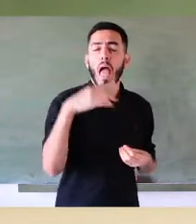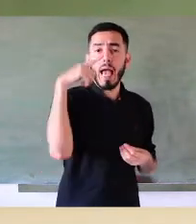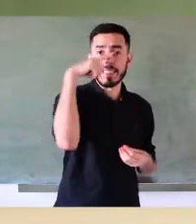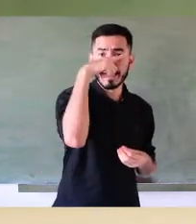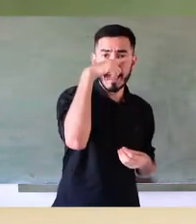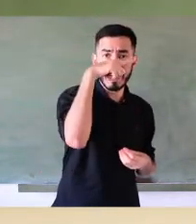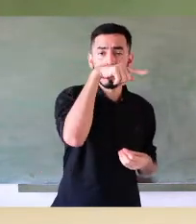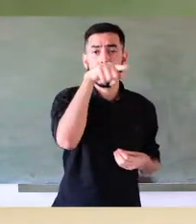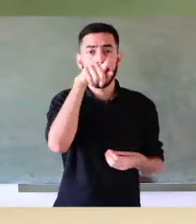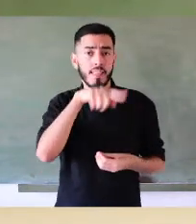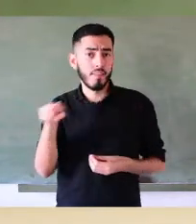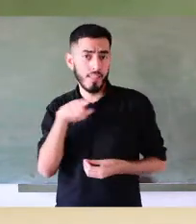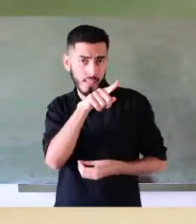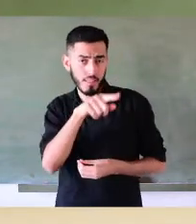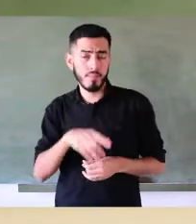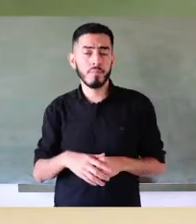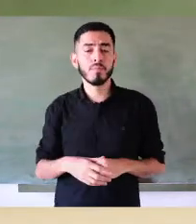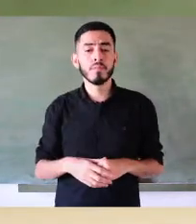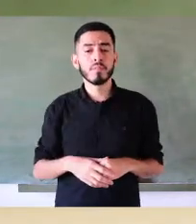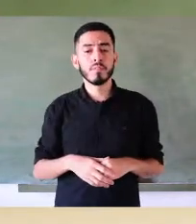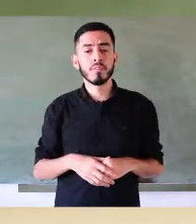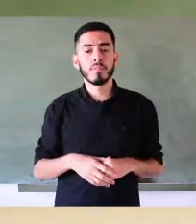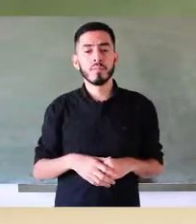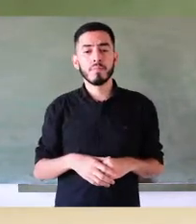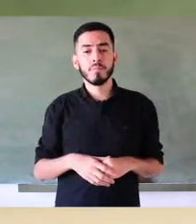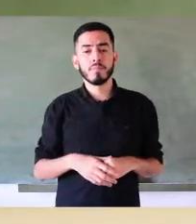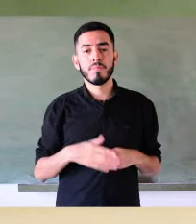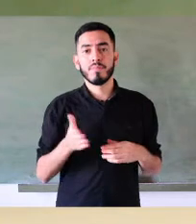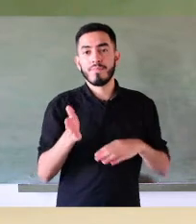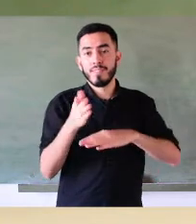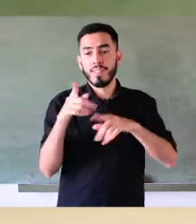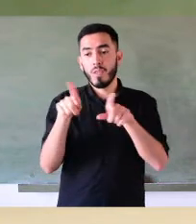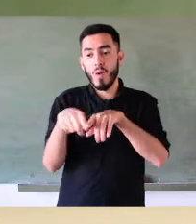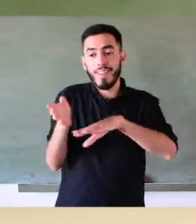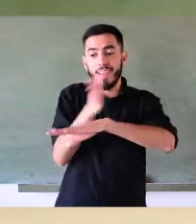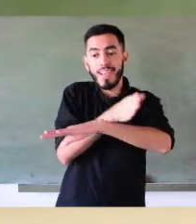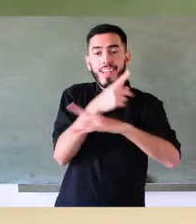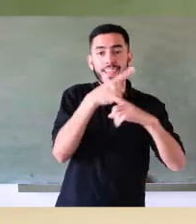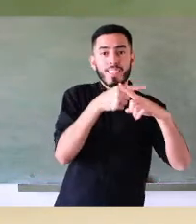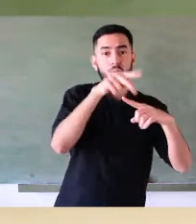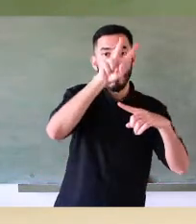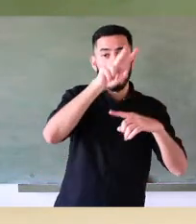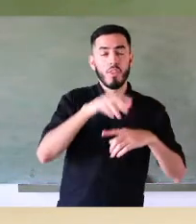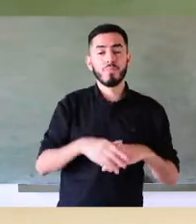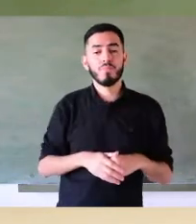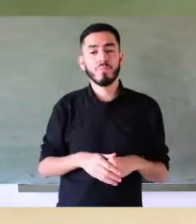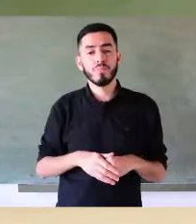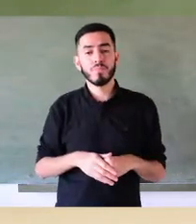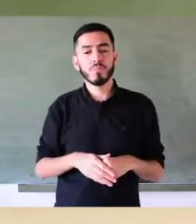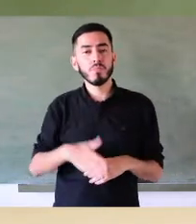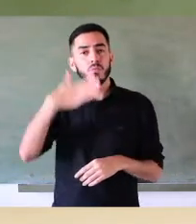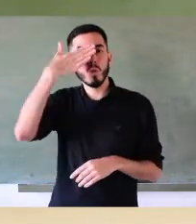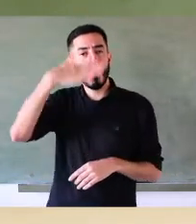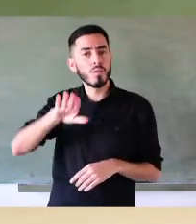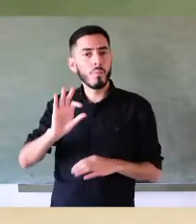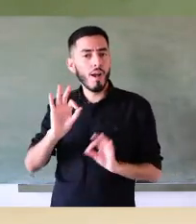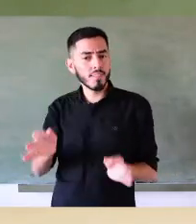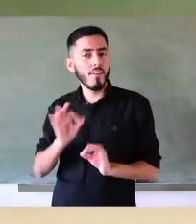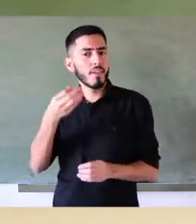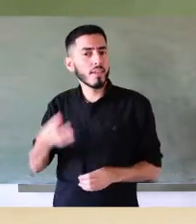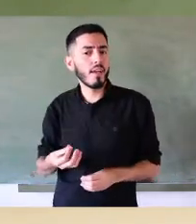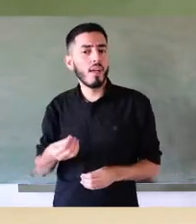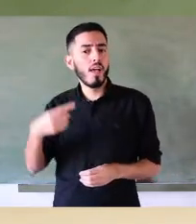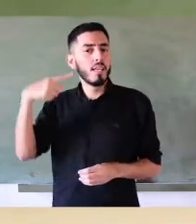7, por propiedad uniforme, y nos queda en el primer miembro, x al cuadrado. Por último, sabemos que